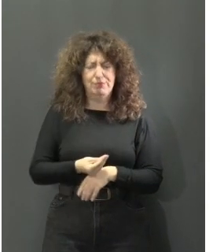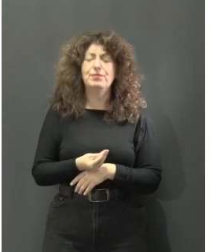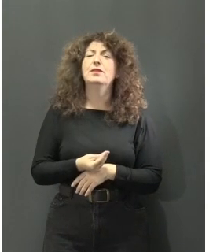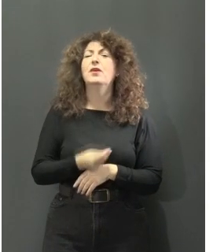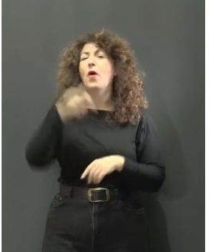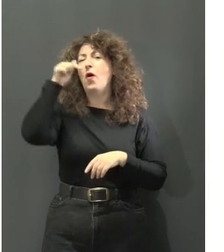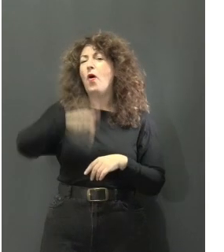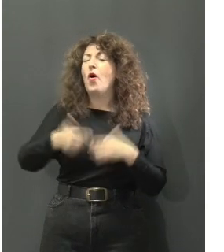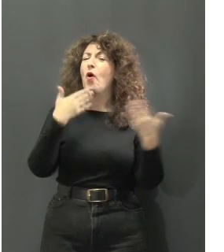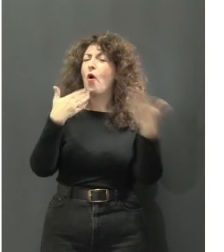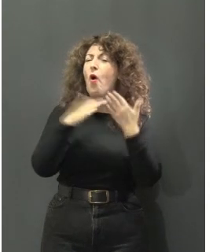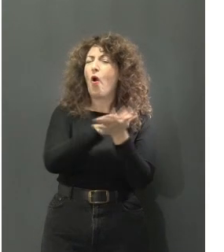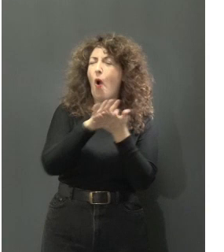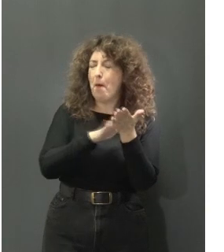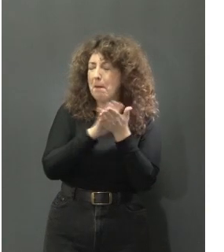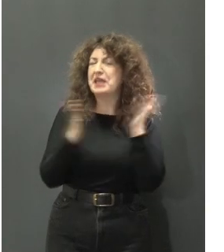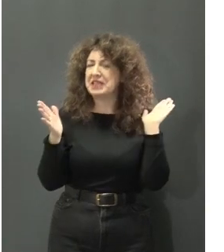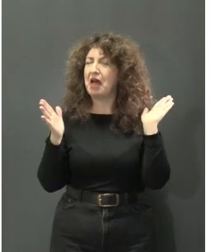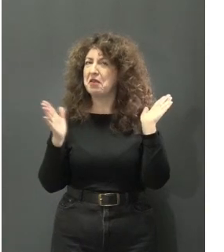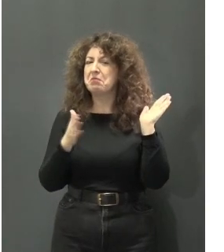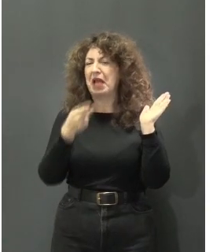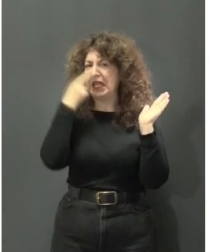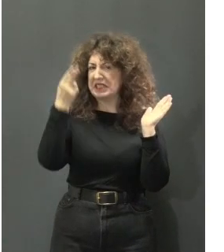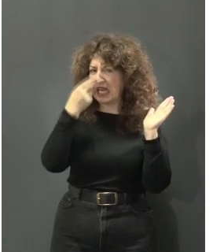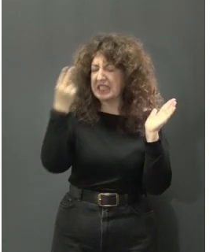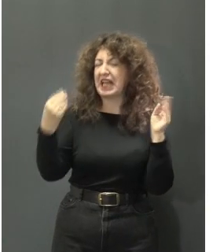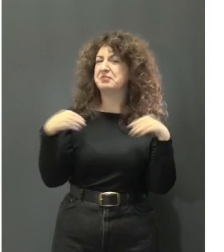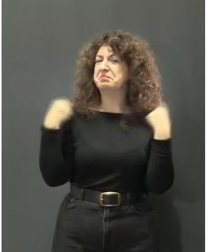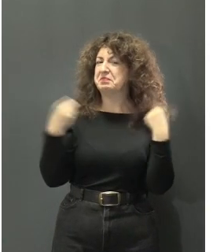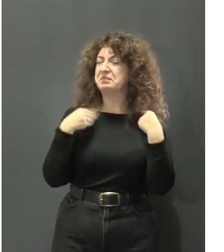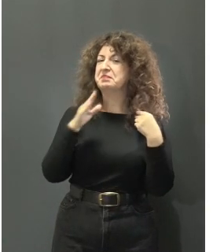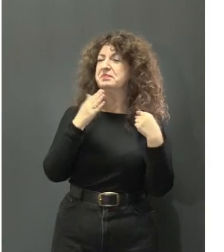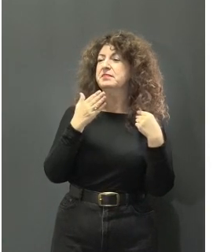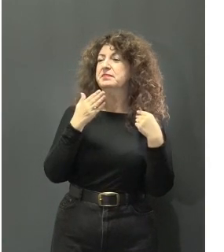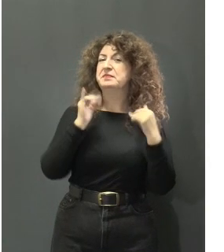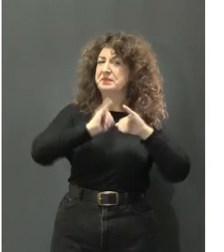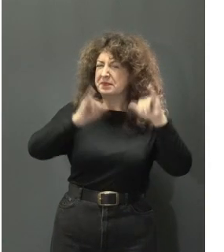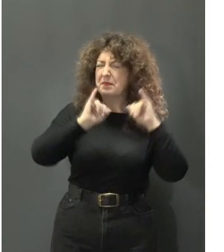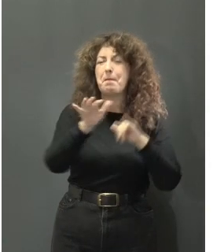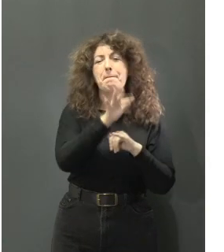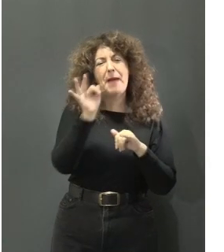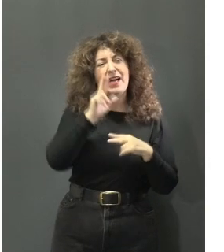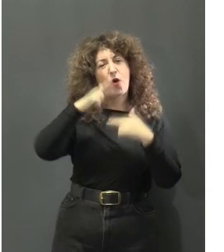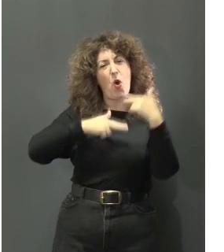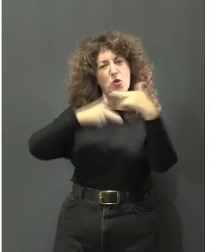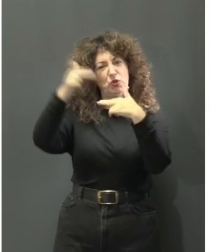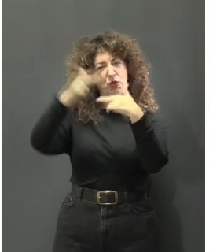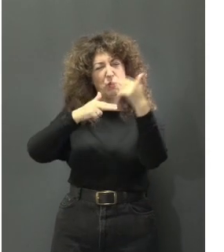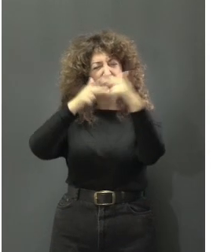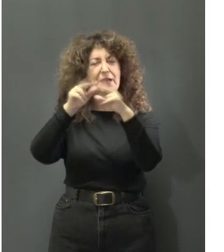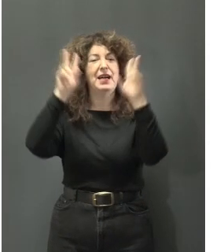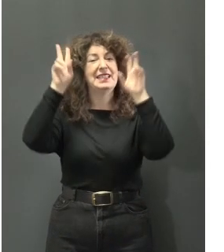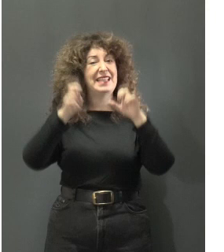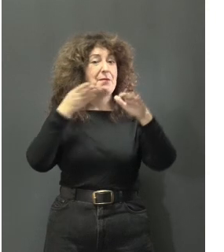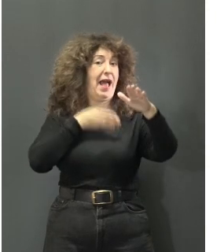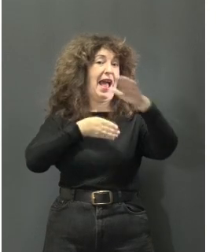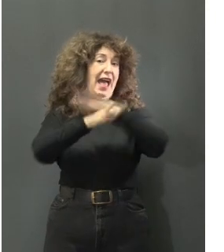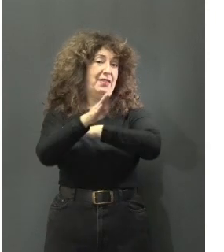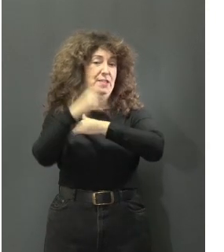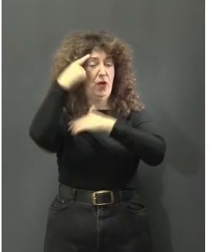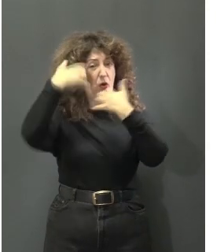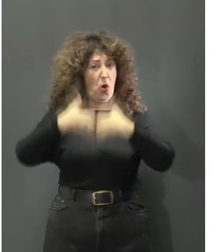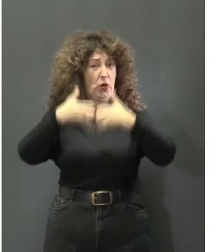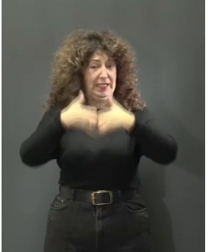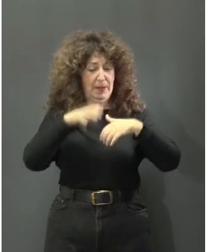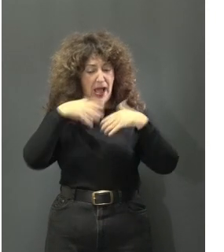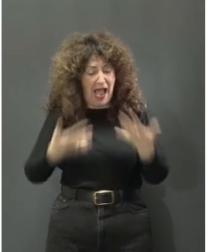una conversación muy amena, creo que muy interesante y a su vez muy constructiva, sobre el panorama de la accesibilidad cognitiva hoy